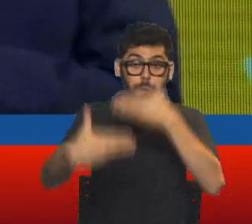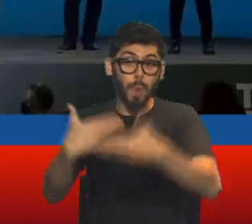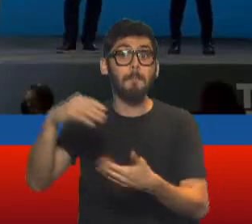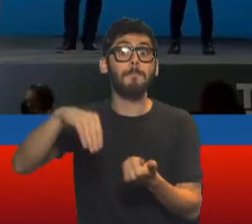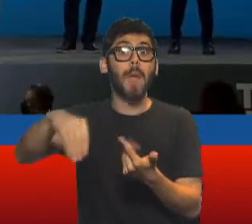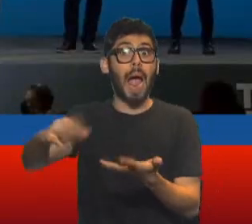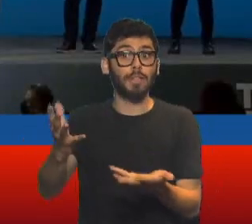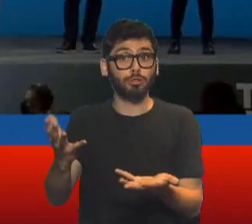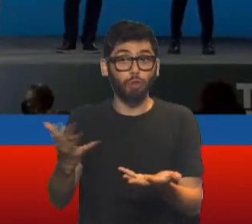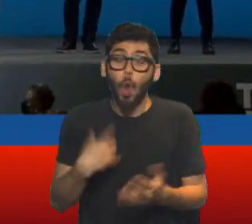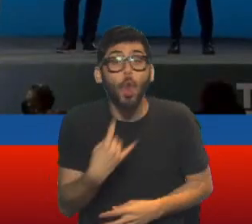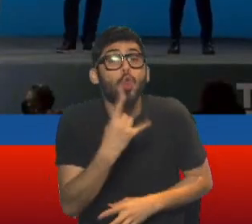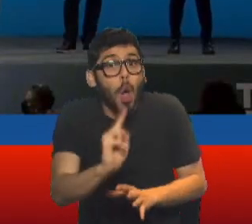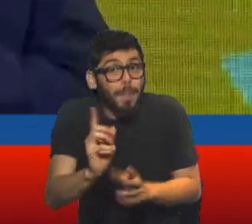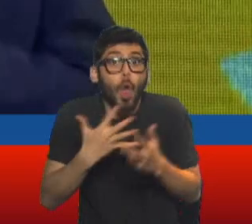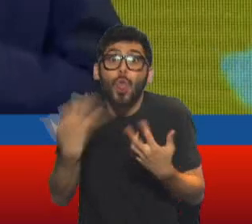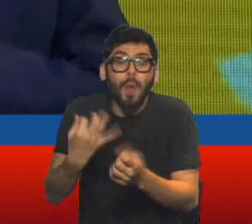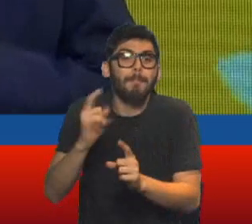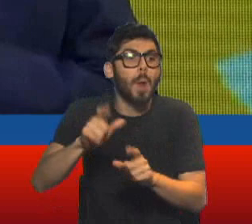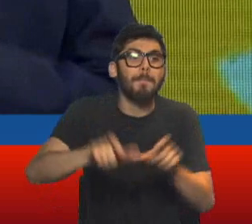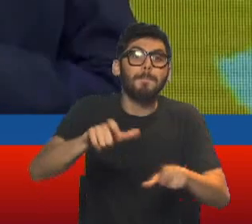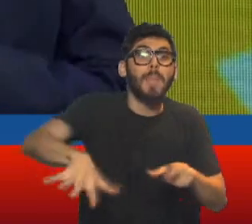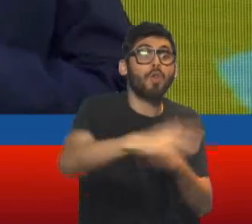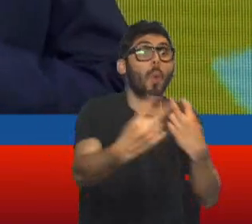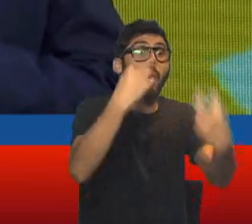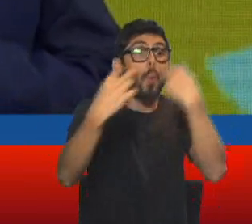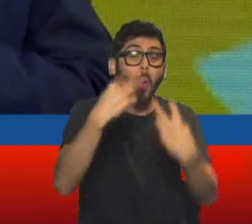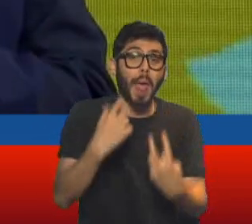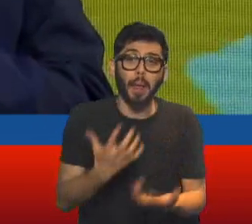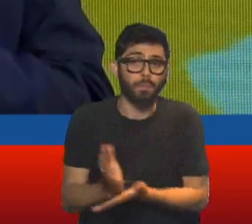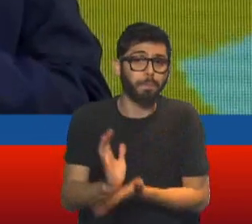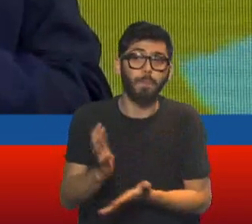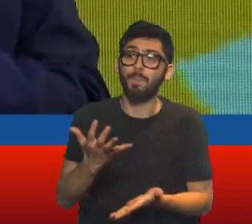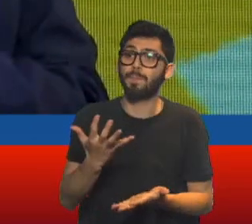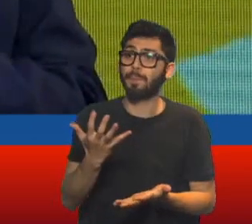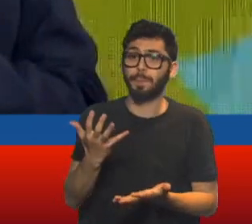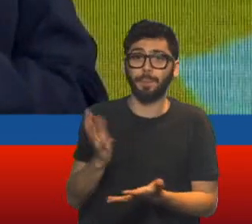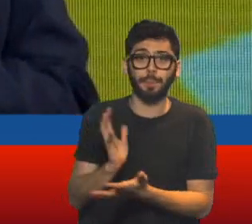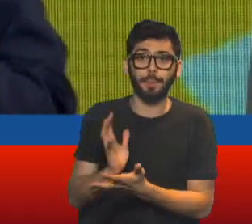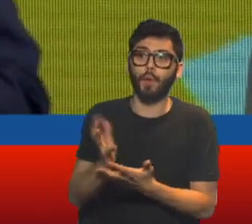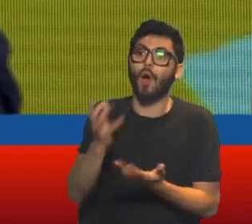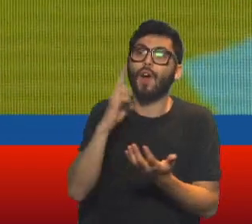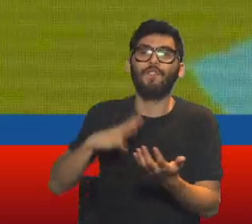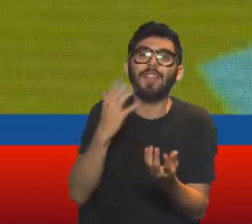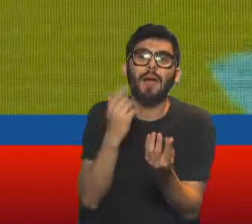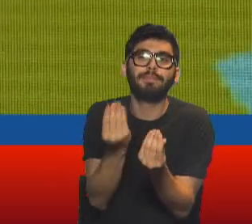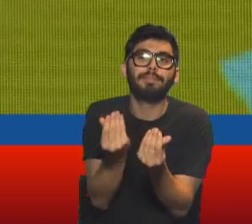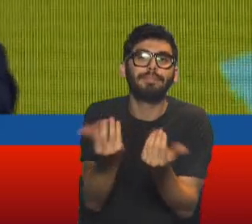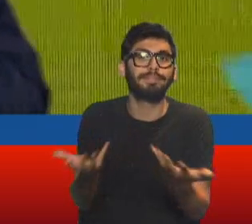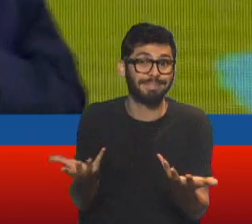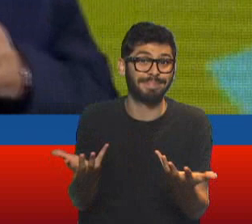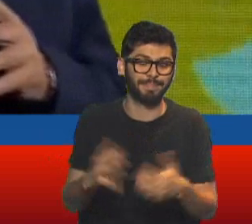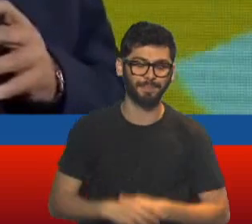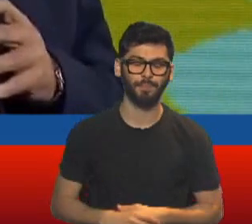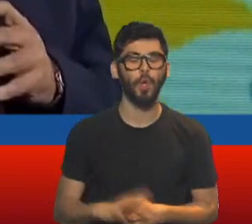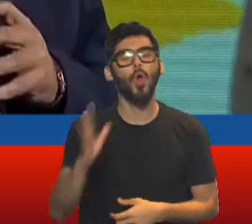indudablemente no me entendían o no compartían la dimensión de mi afirmación. Una pregunta, Chino, buenas noches, ¿cómo te va?